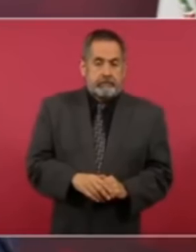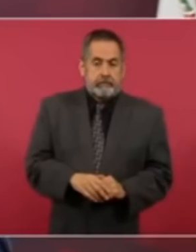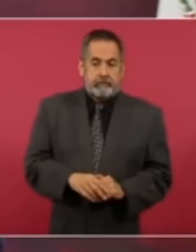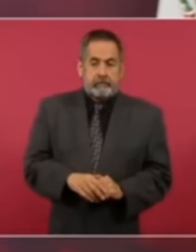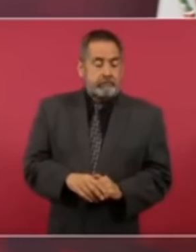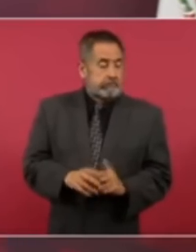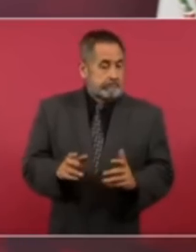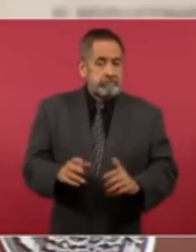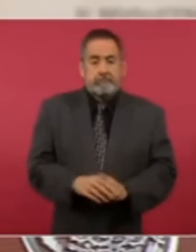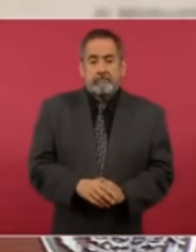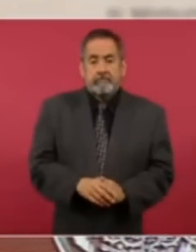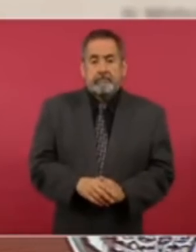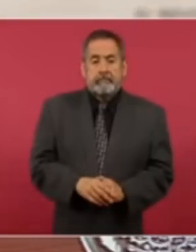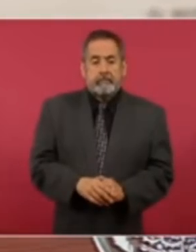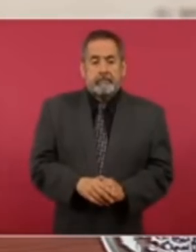que no